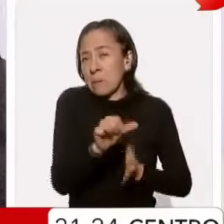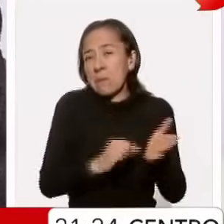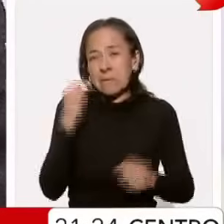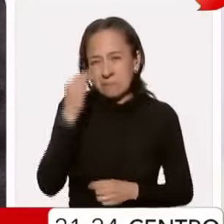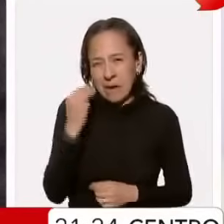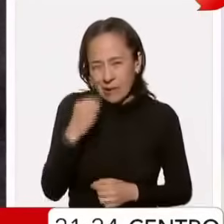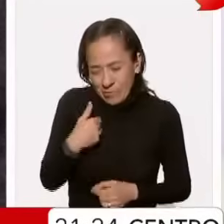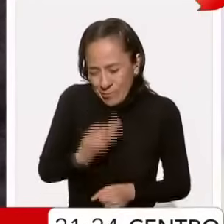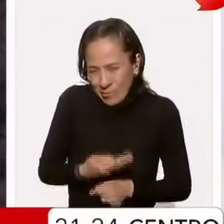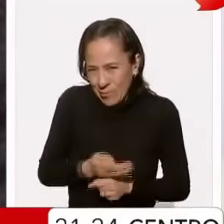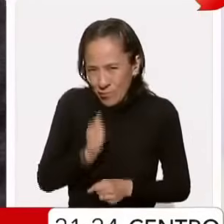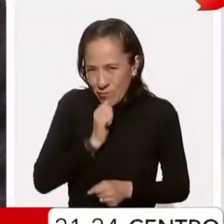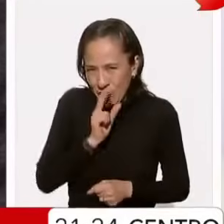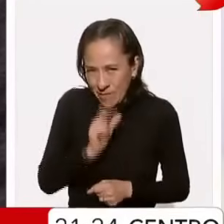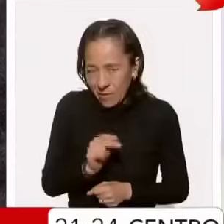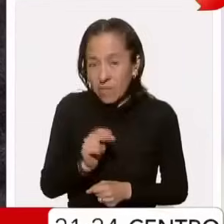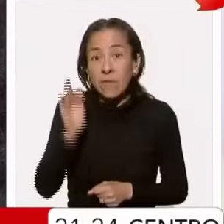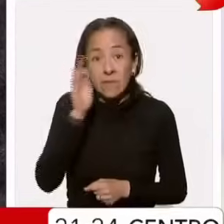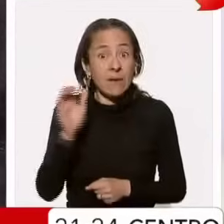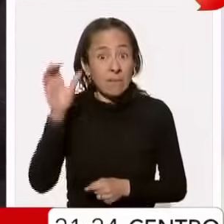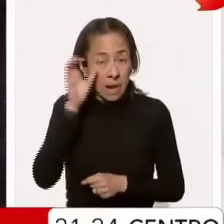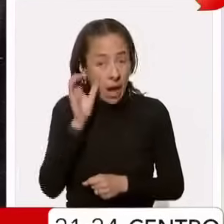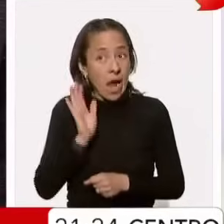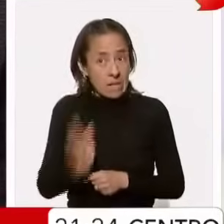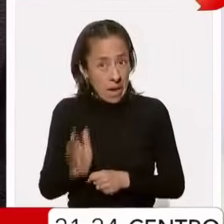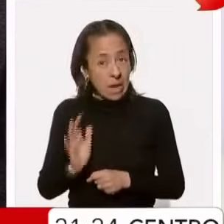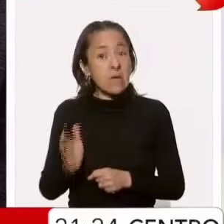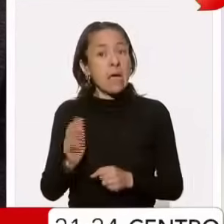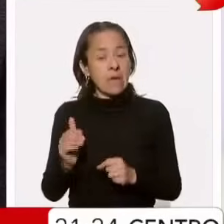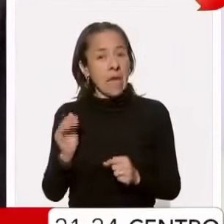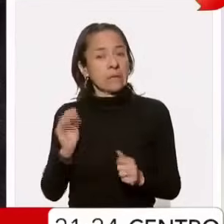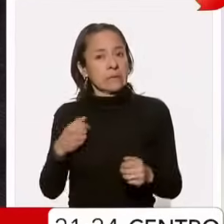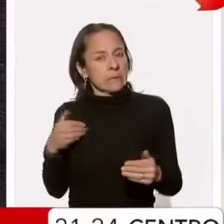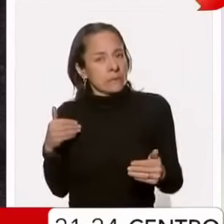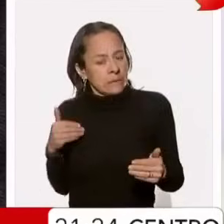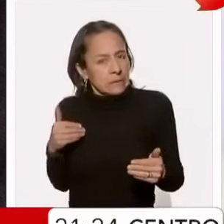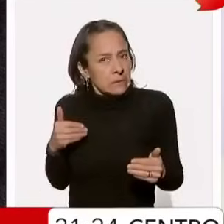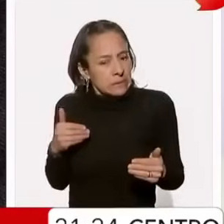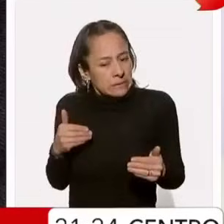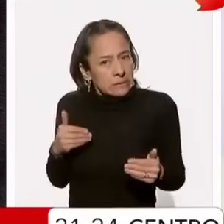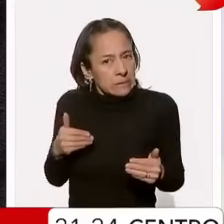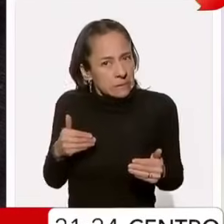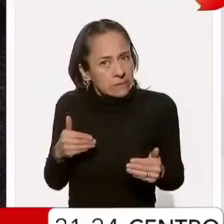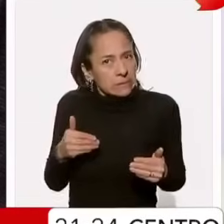en marzo, ya Calderón se estaba acercando mucho, en una diferencia muy grande que traía el hoy compañero presidente.